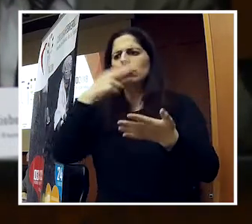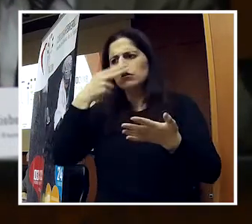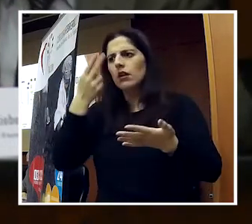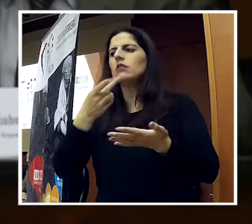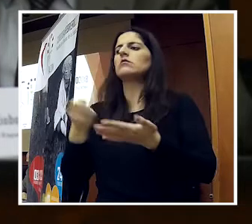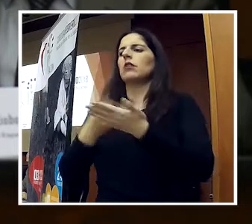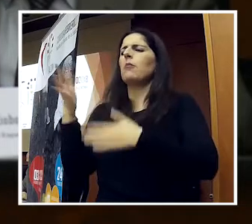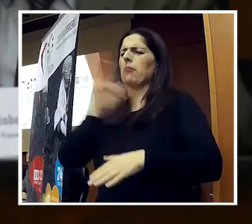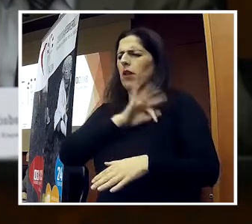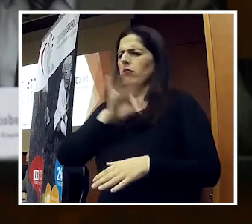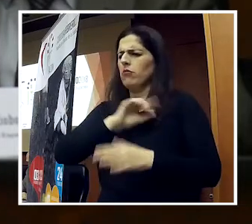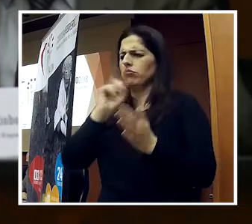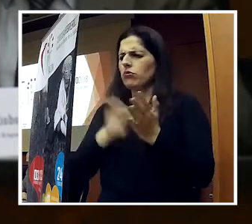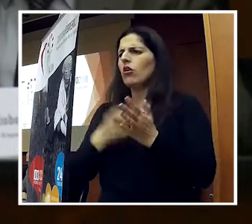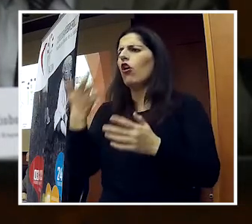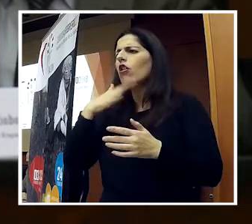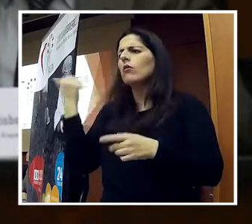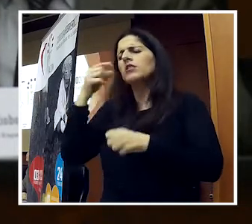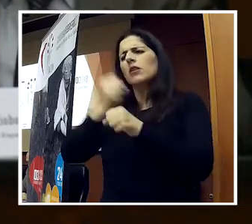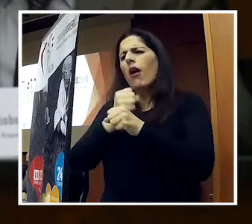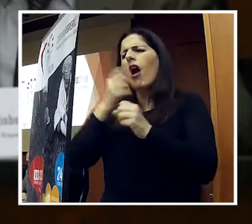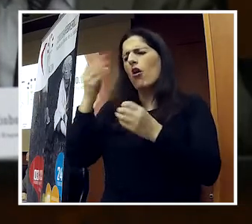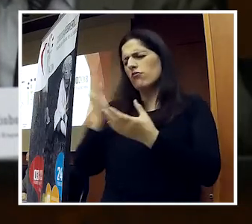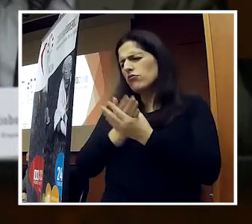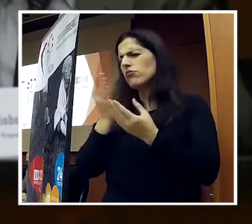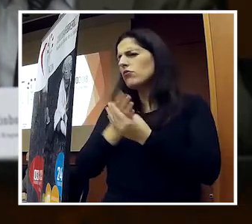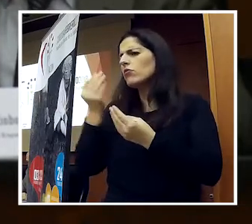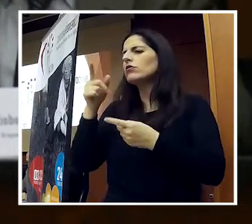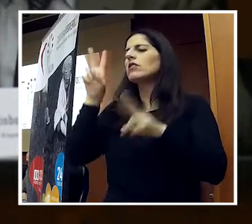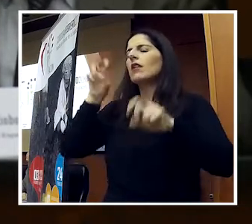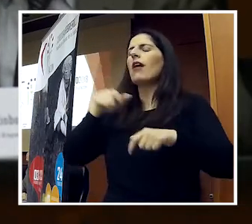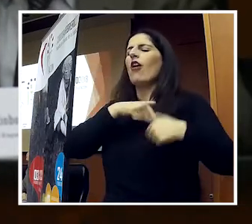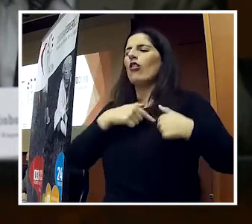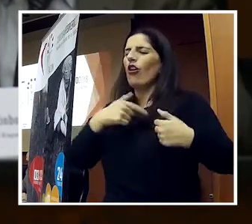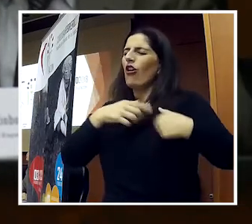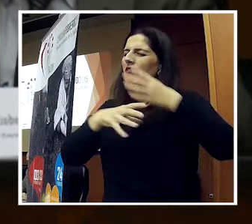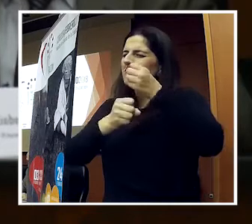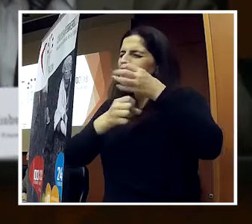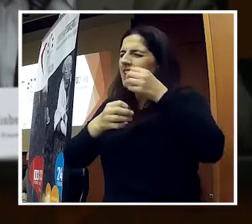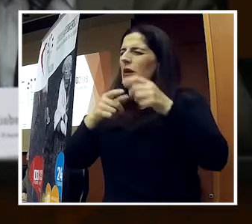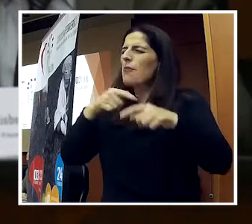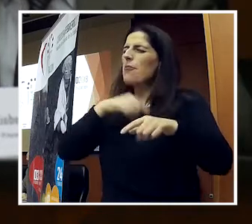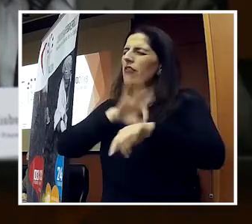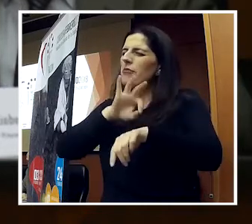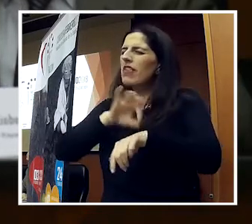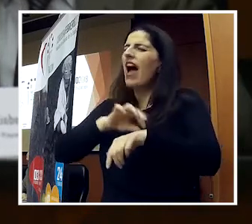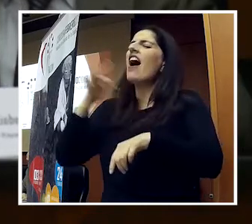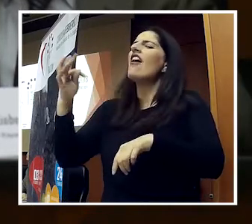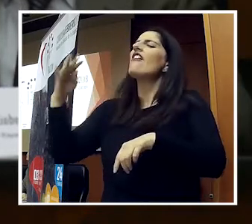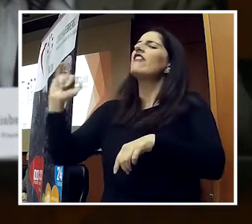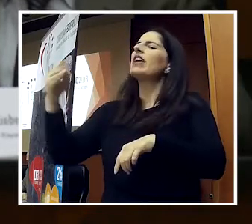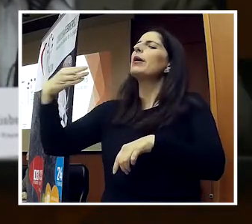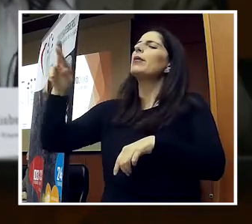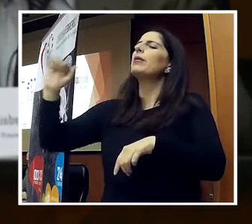conocidos sus trabajos sobre la fibrilación auricular, que es un proceso cardíaco que está